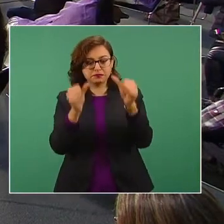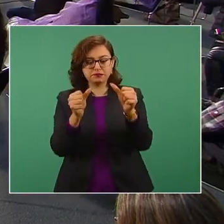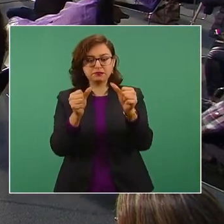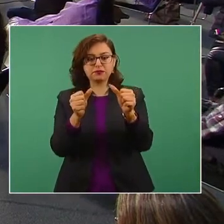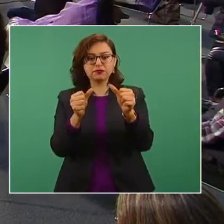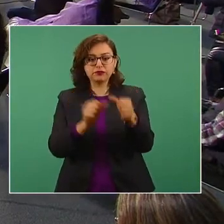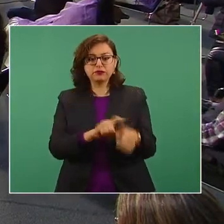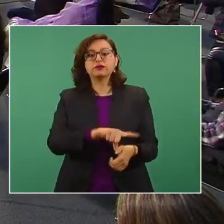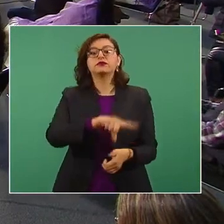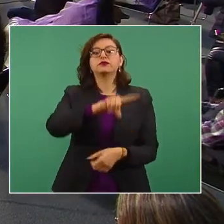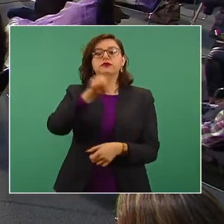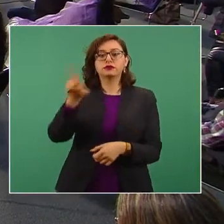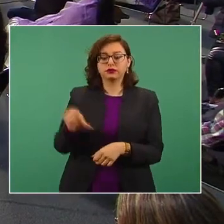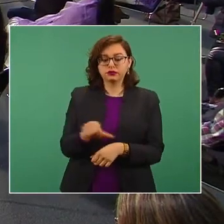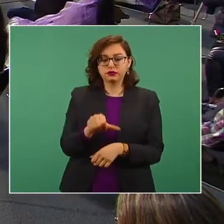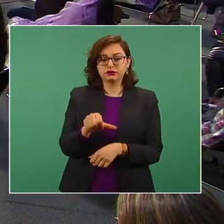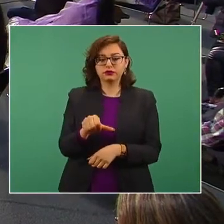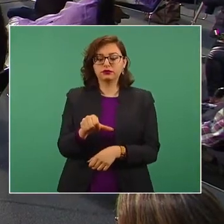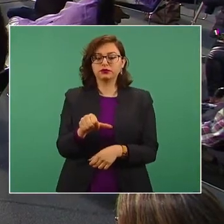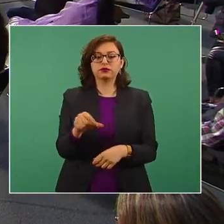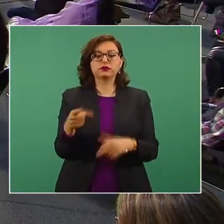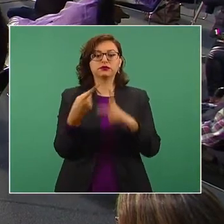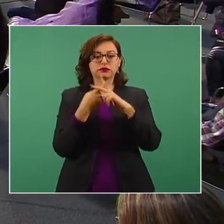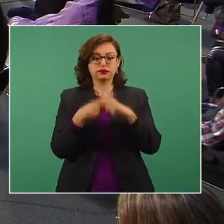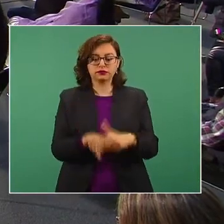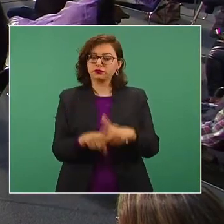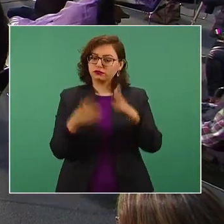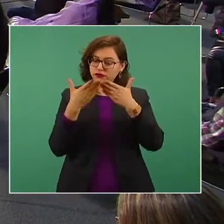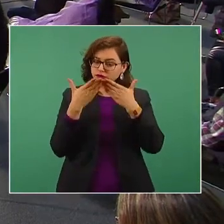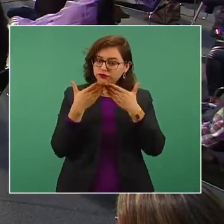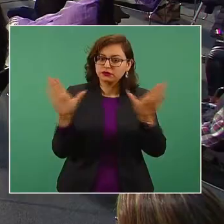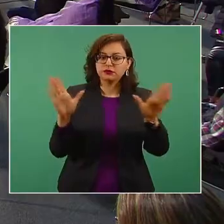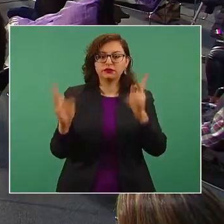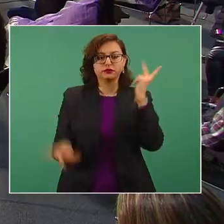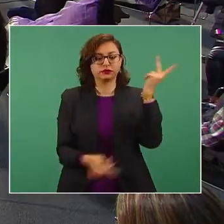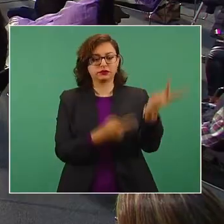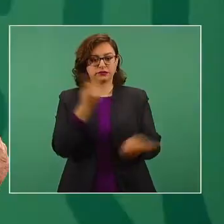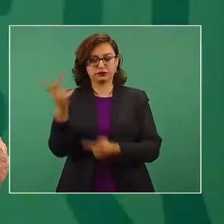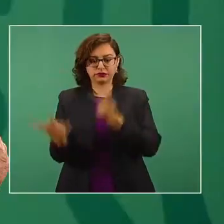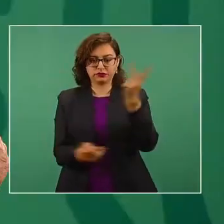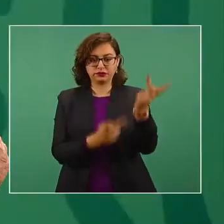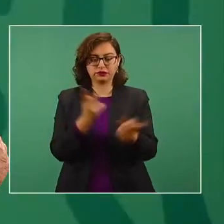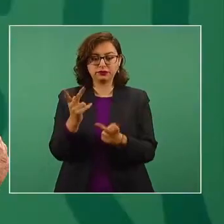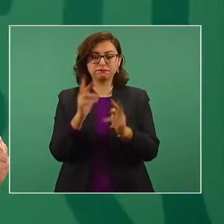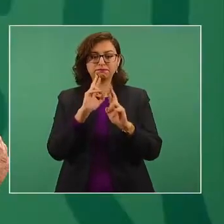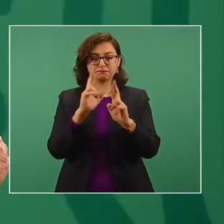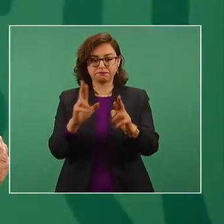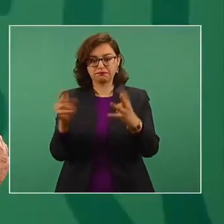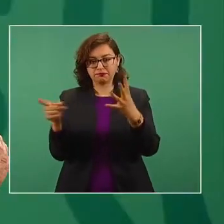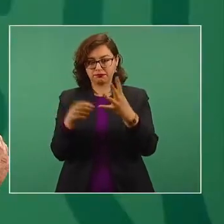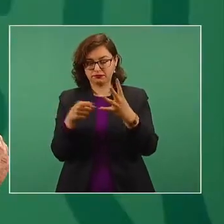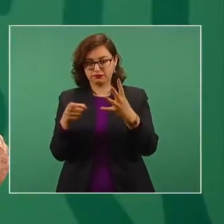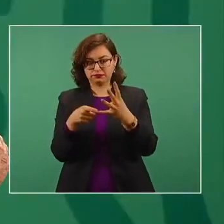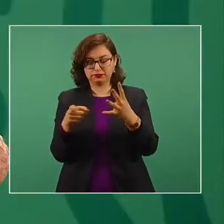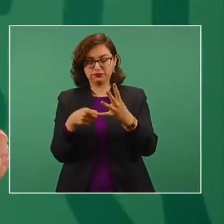luego las preguntas, la sesión de preguntas y respuestas,